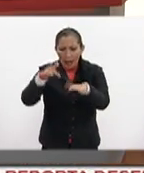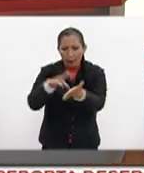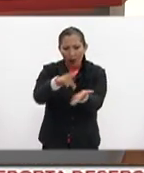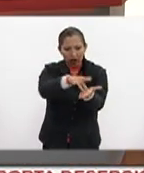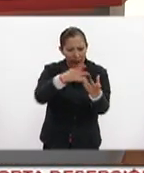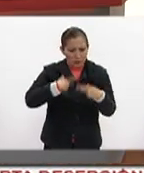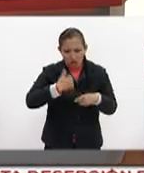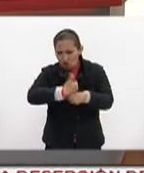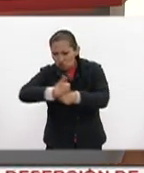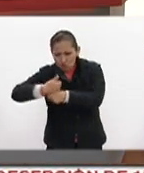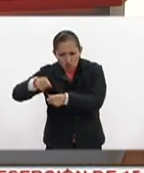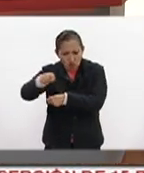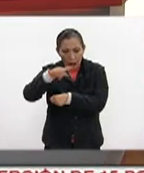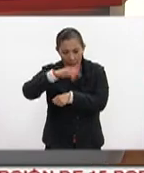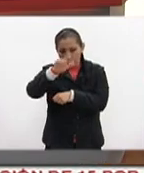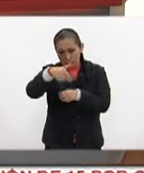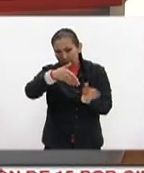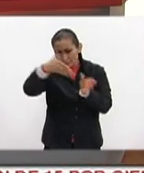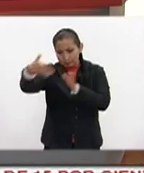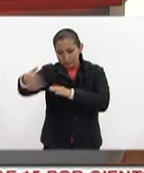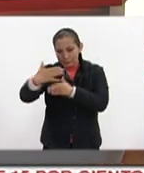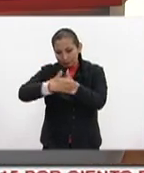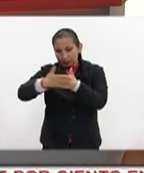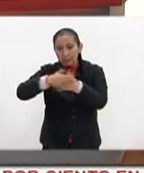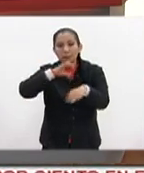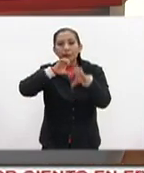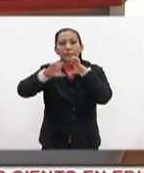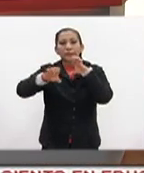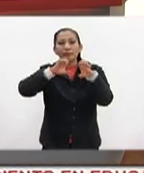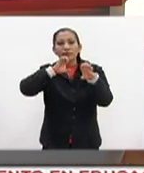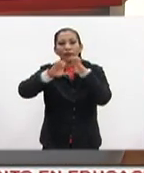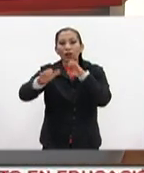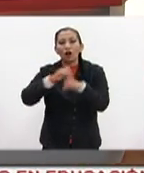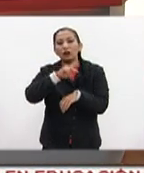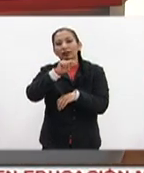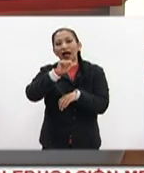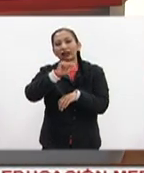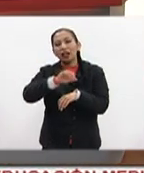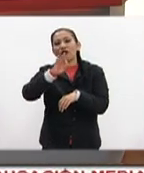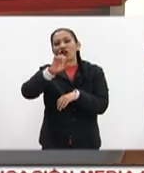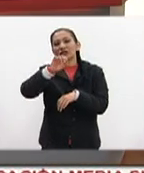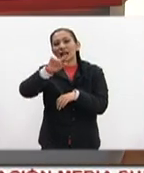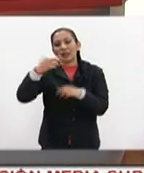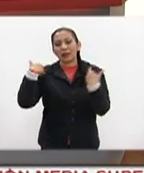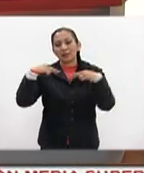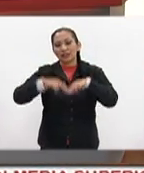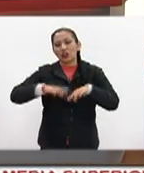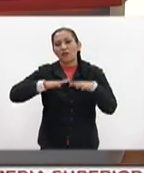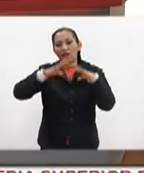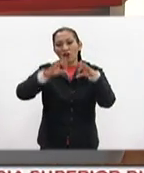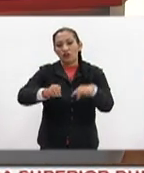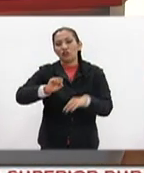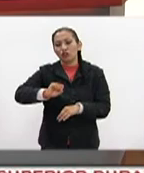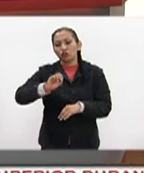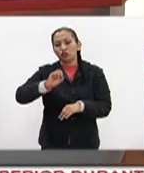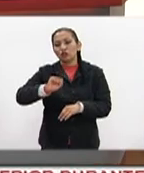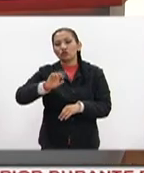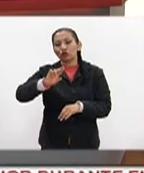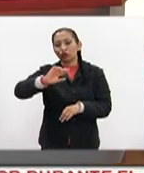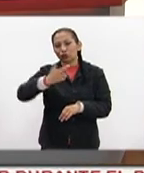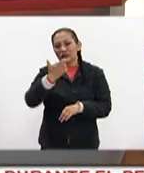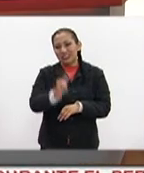estos damnificados. Más adelante, ya en breve, tendremos una entrevista con Tani Fonserrada, y el representante oficial de Tsuchi en